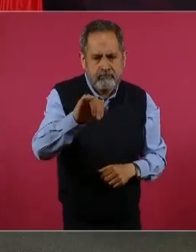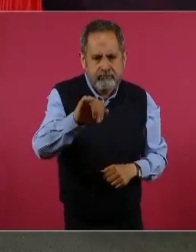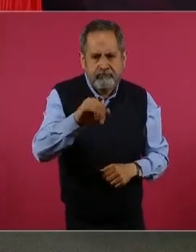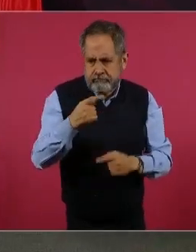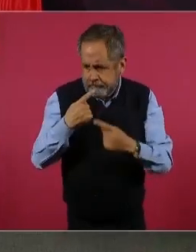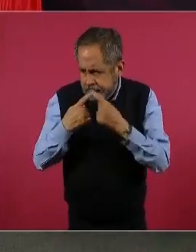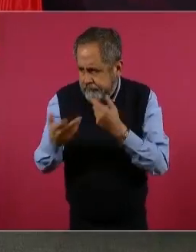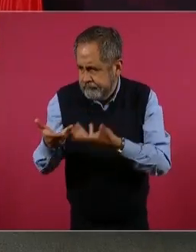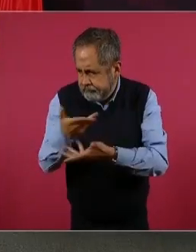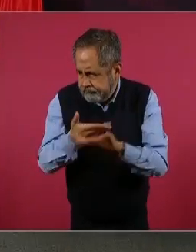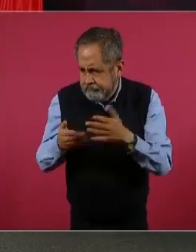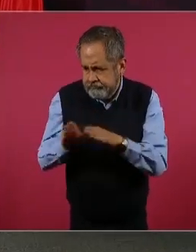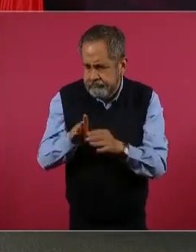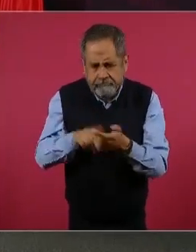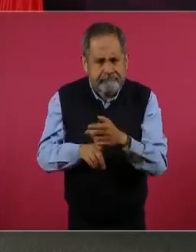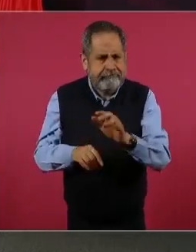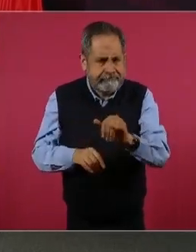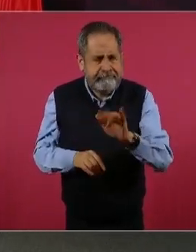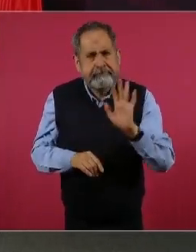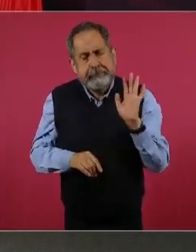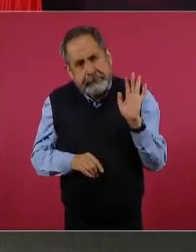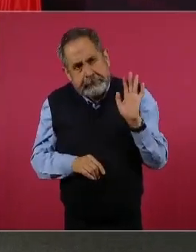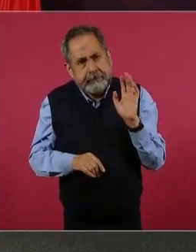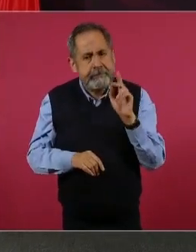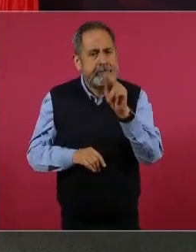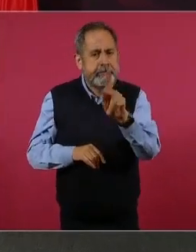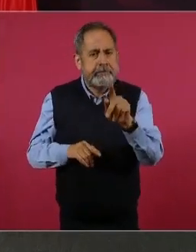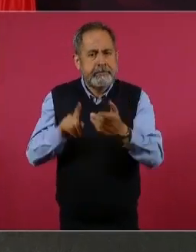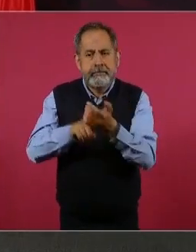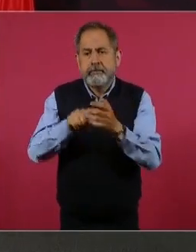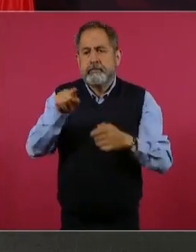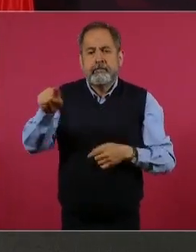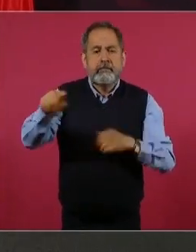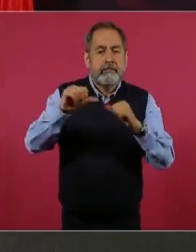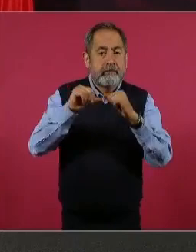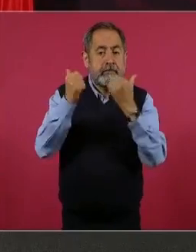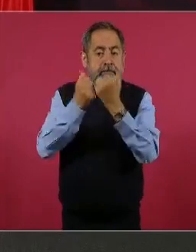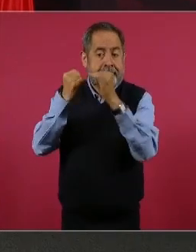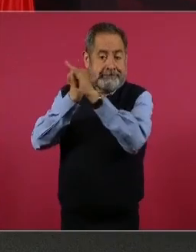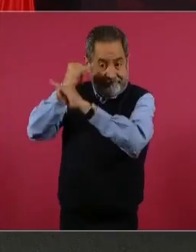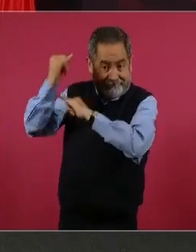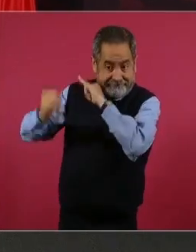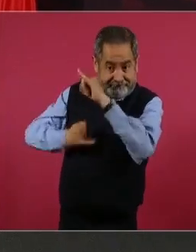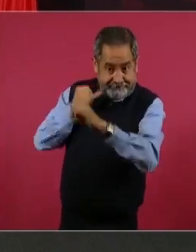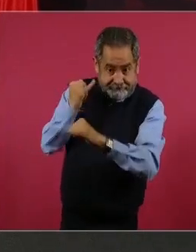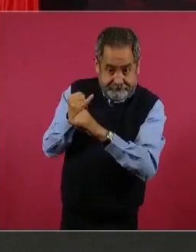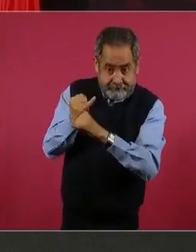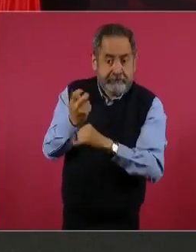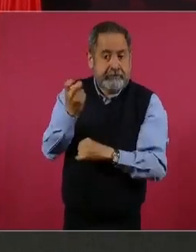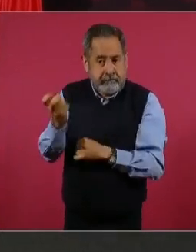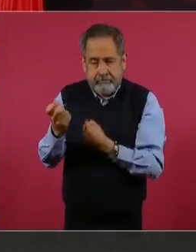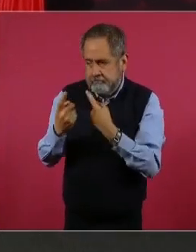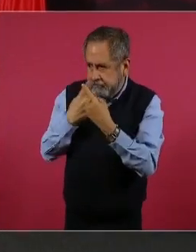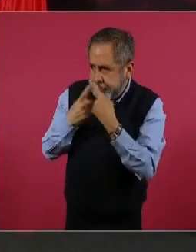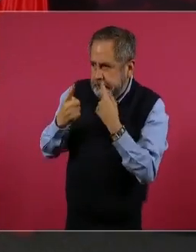tratando incluso en las organizaciones internacionales,